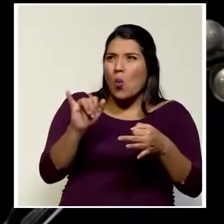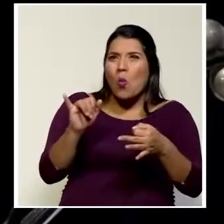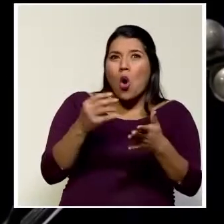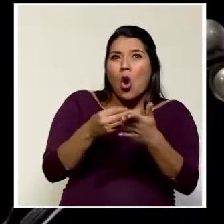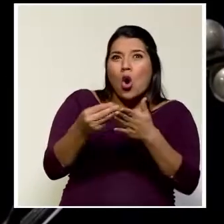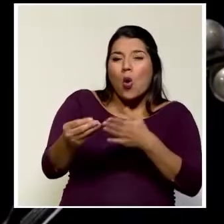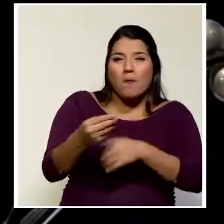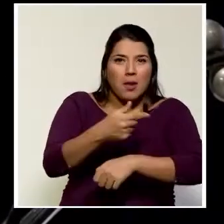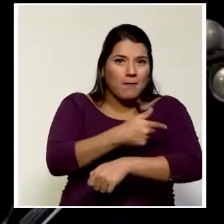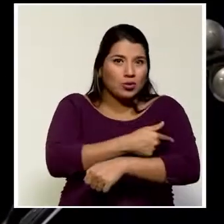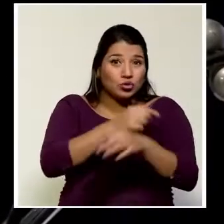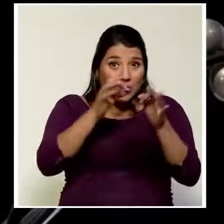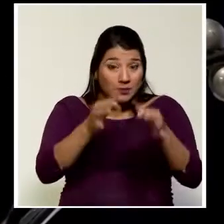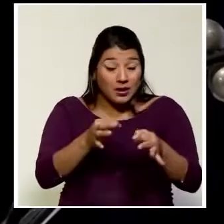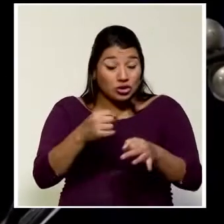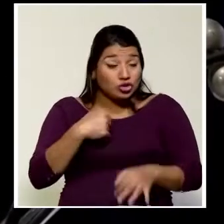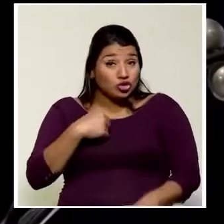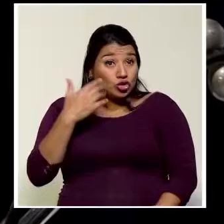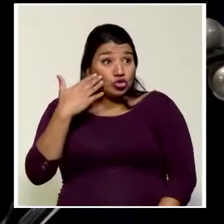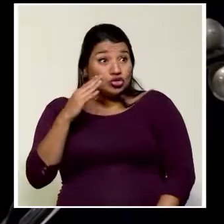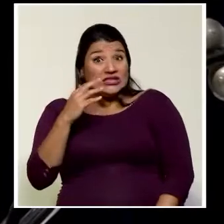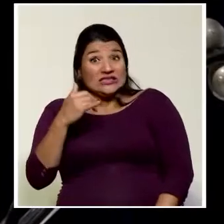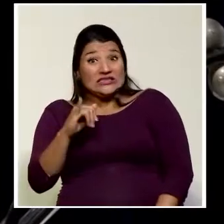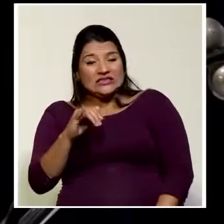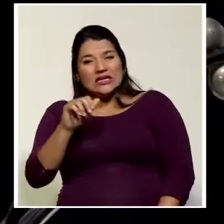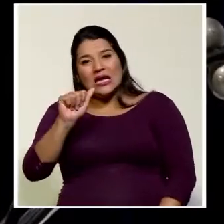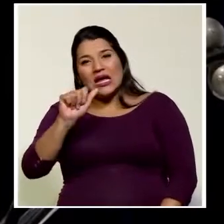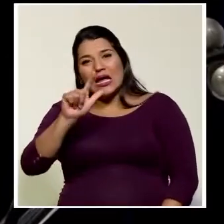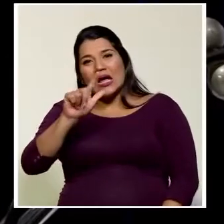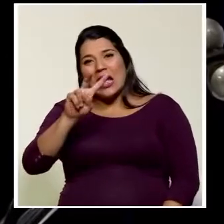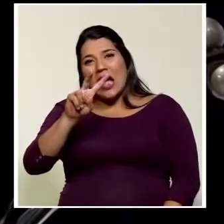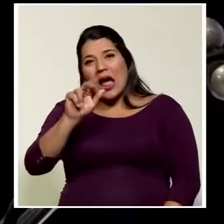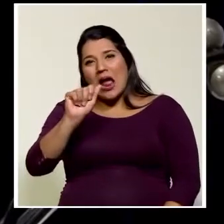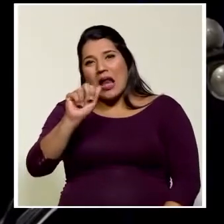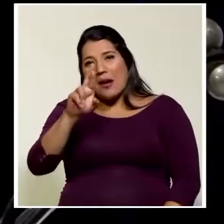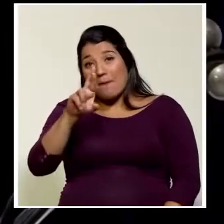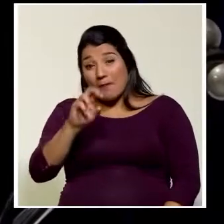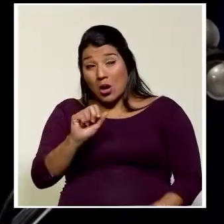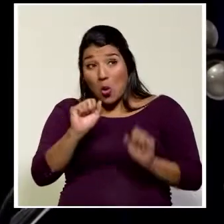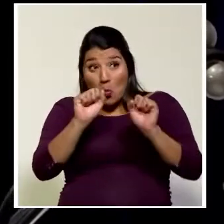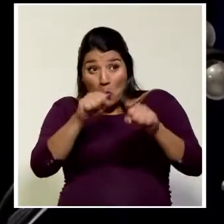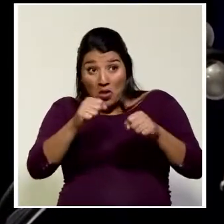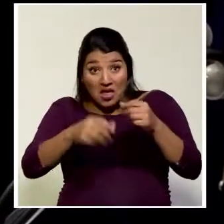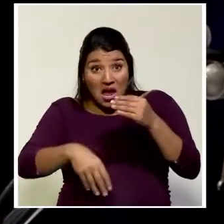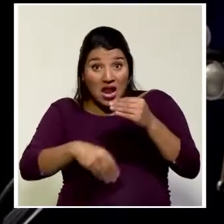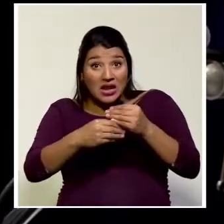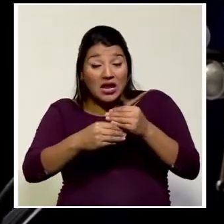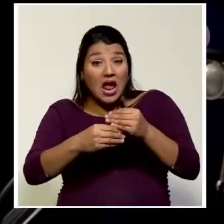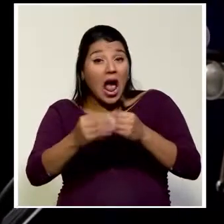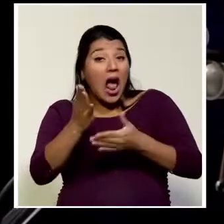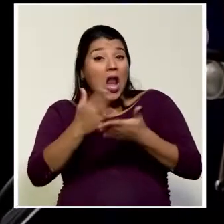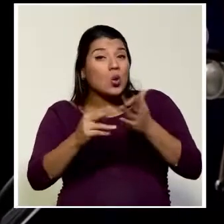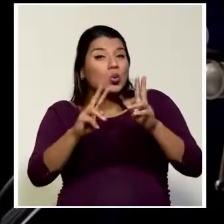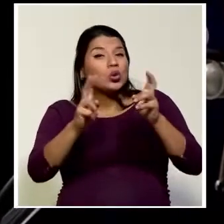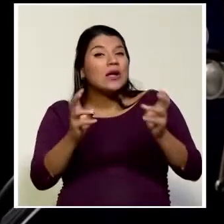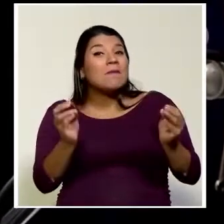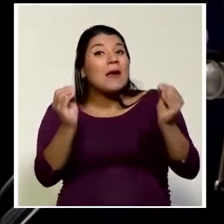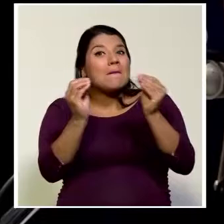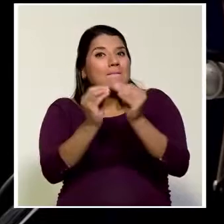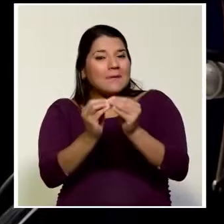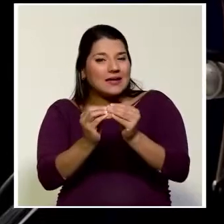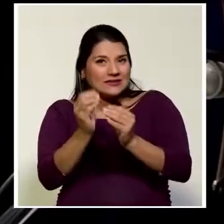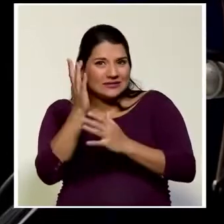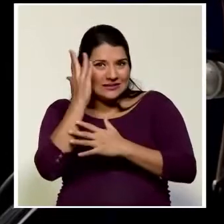señalar alguna otra consideración que nos quede, digamos, dentro de estas preocupaciones